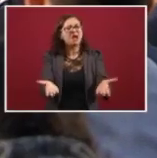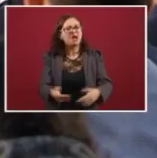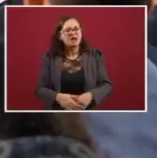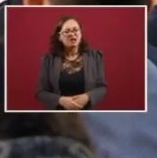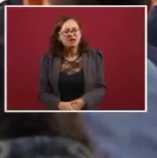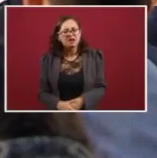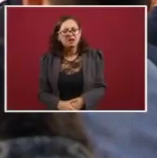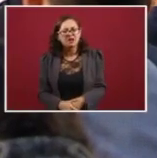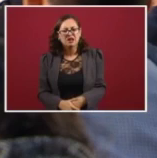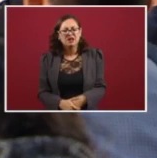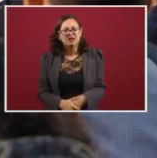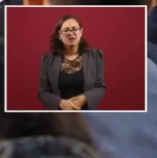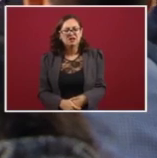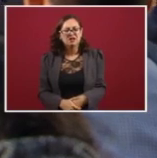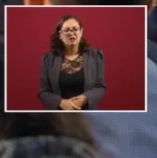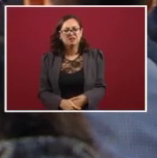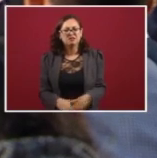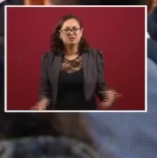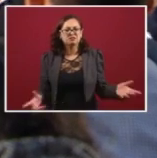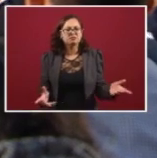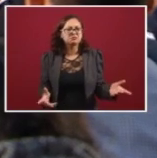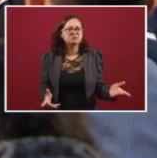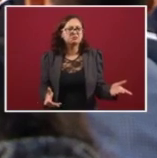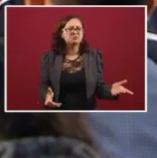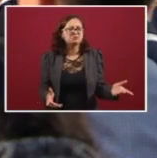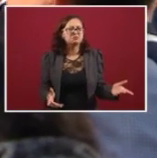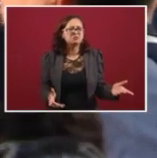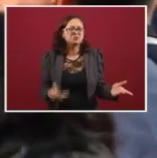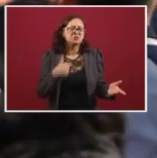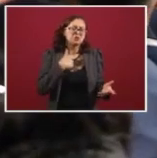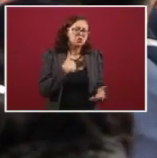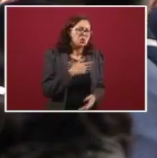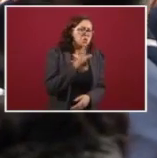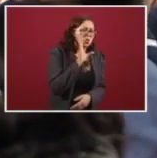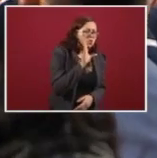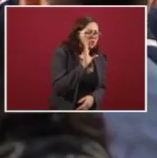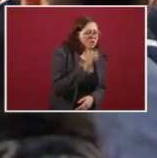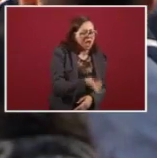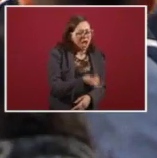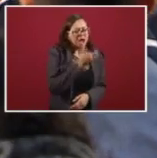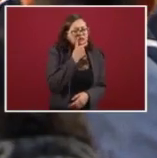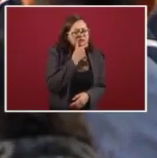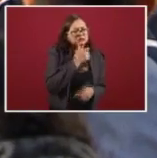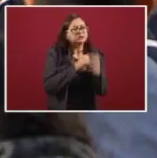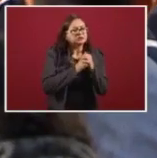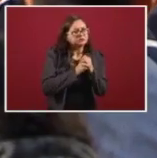O sea, ¿qué? ¿Vamos a estar confesando y comulgando y olvidamos los mandamientos?